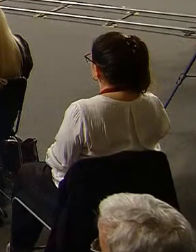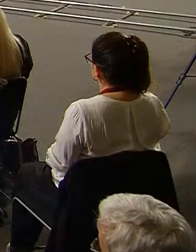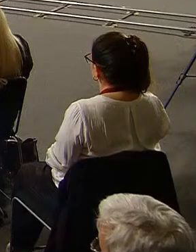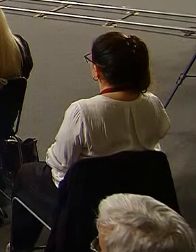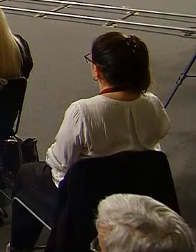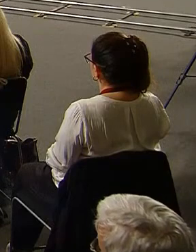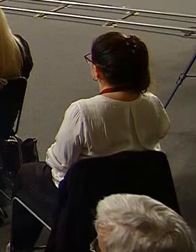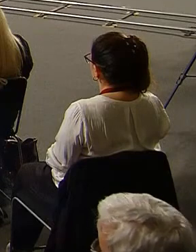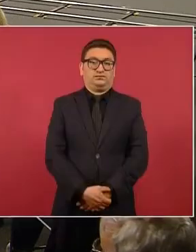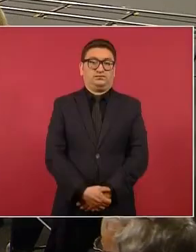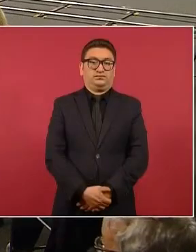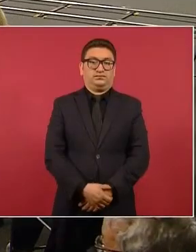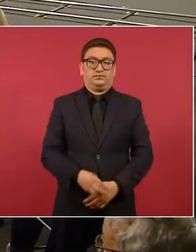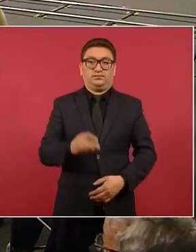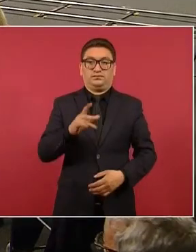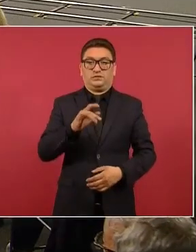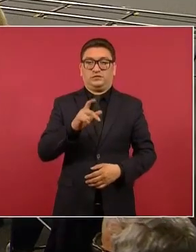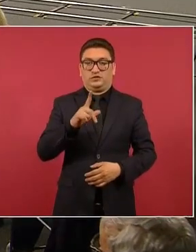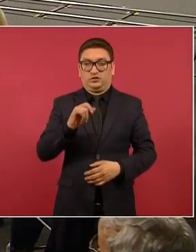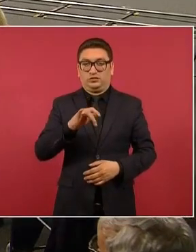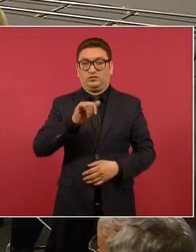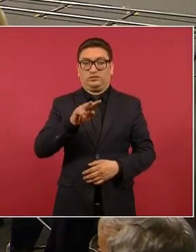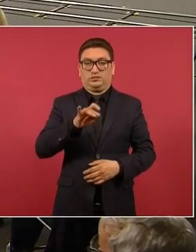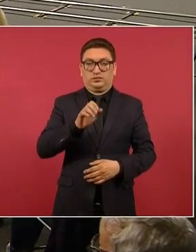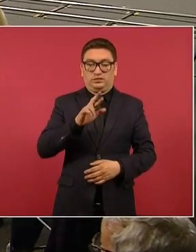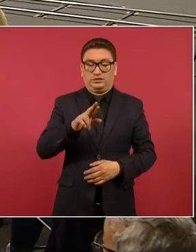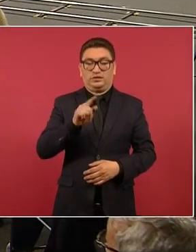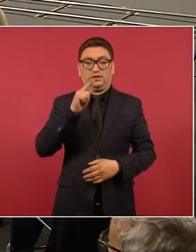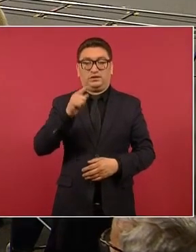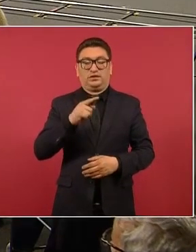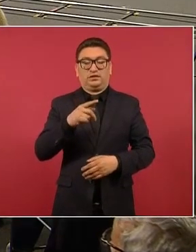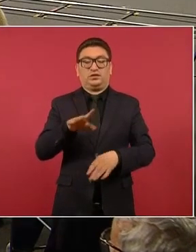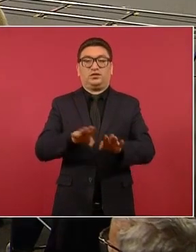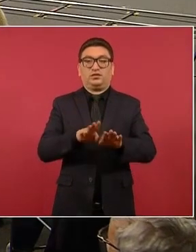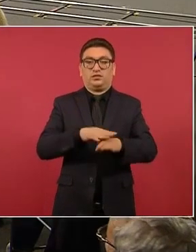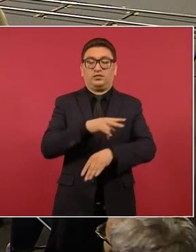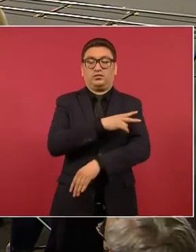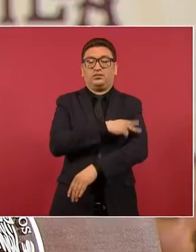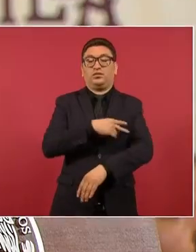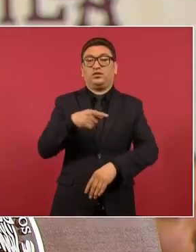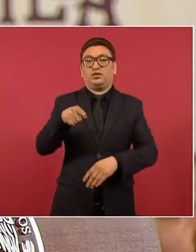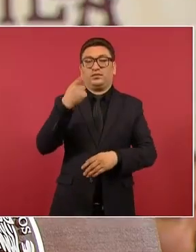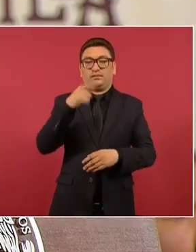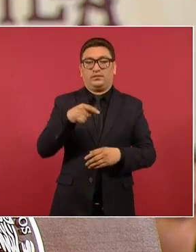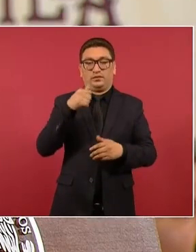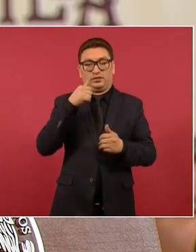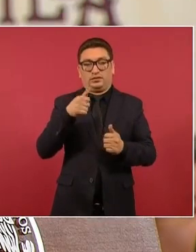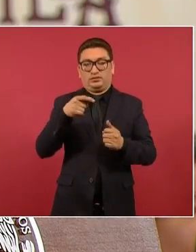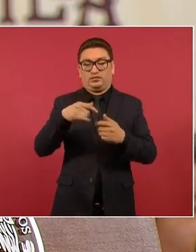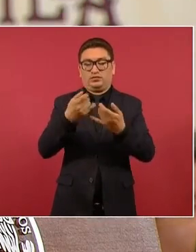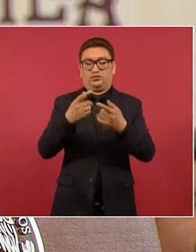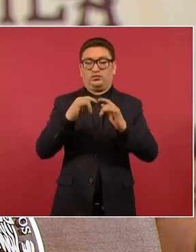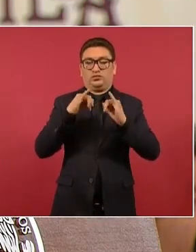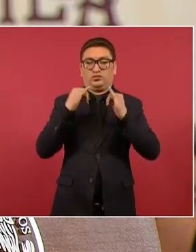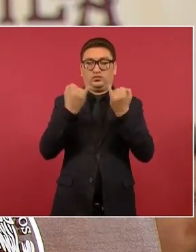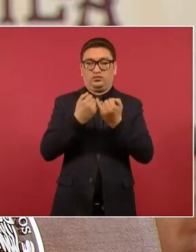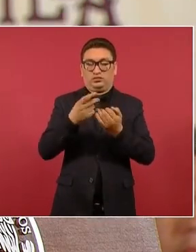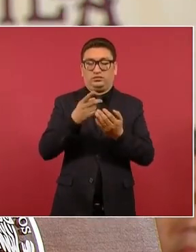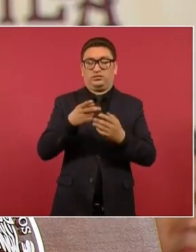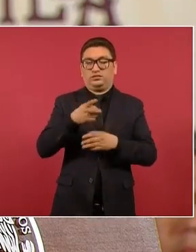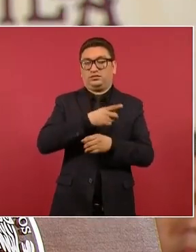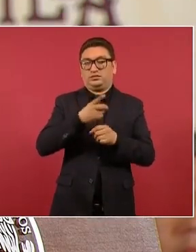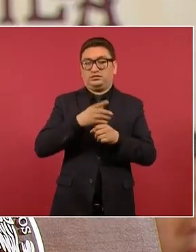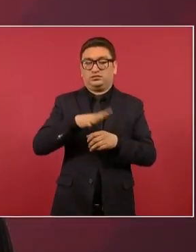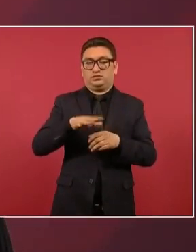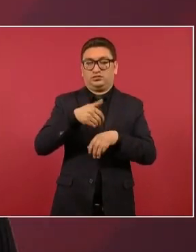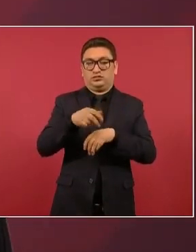Metepec. Marcelo Javier Almeida Villa, vocal de Capacitación Electoral y Educación Cívica de la Junta Distrital número 2 de